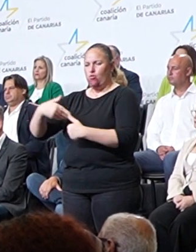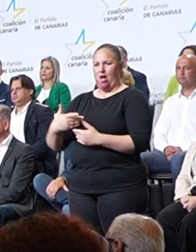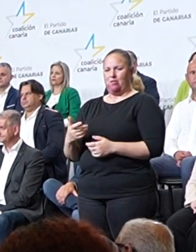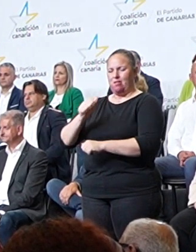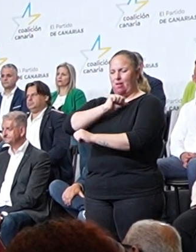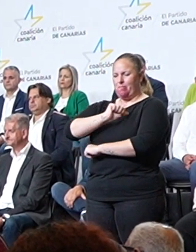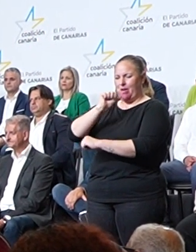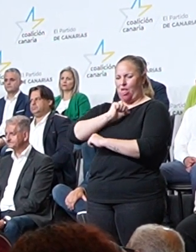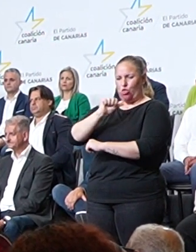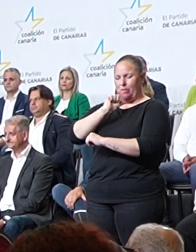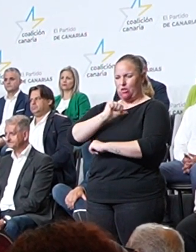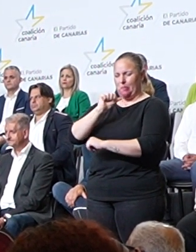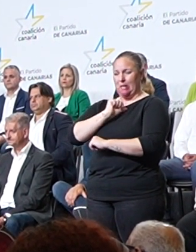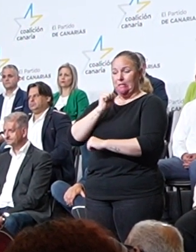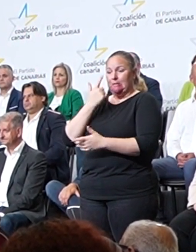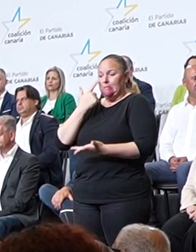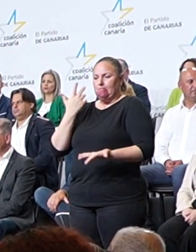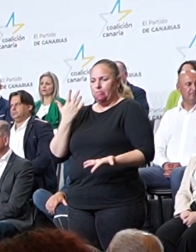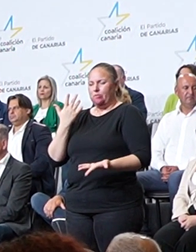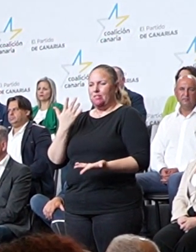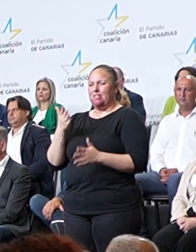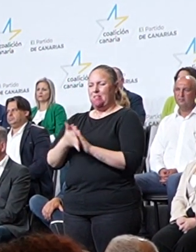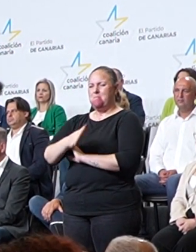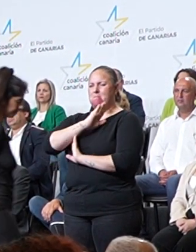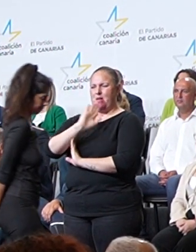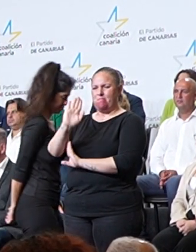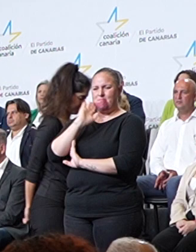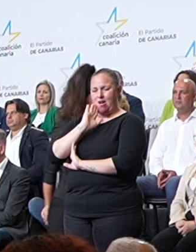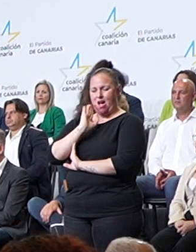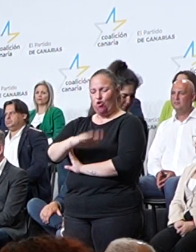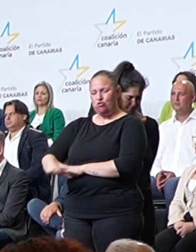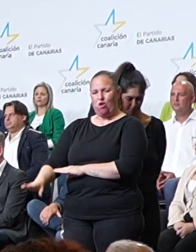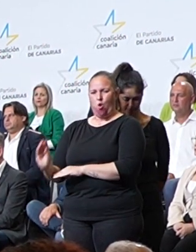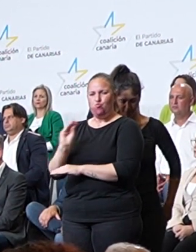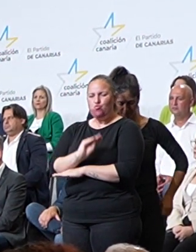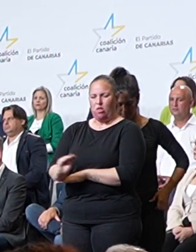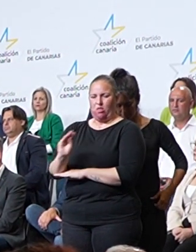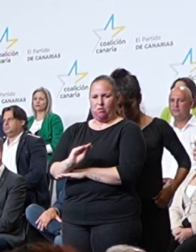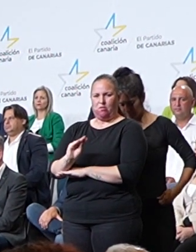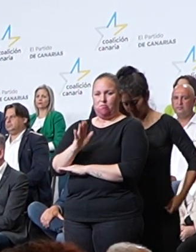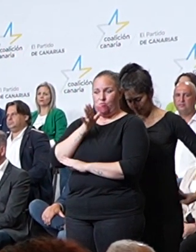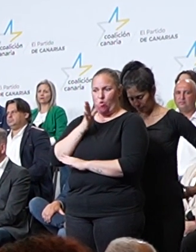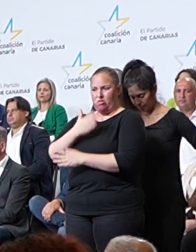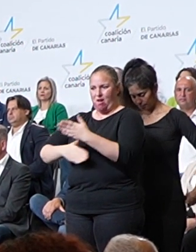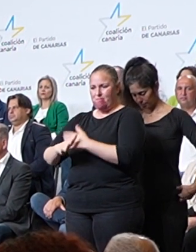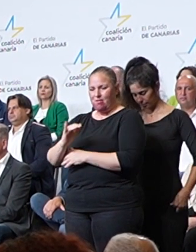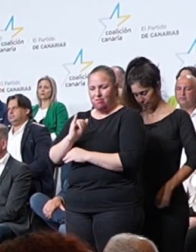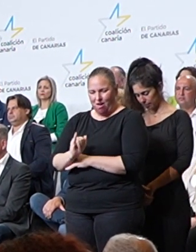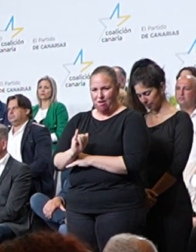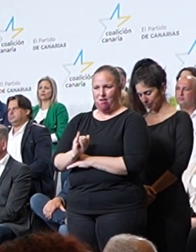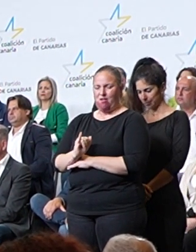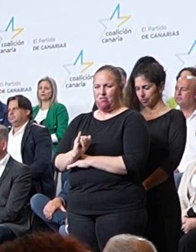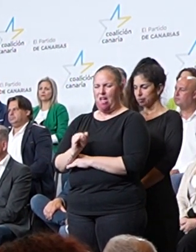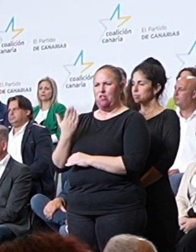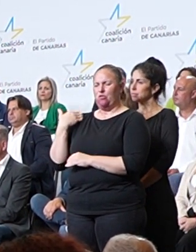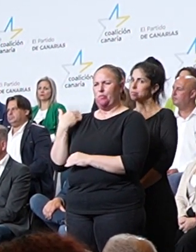es imposible que esas madres cuiden a sus hijos que tienen una discapacidad. Y el otro día estaba